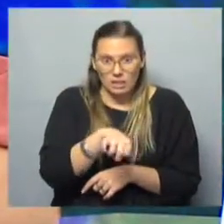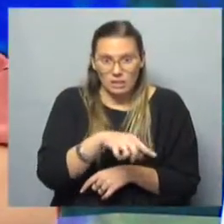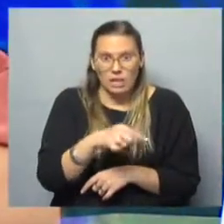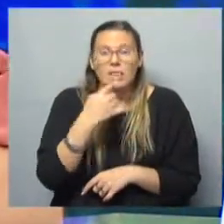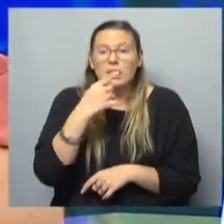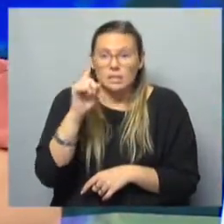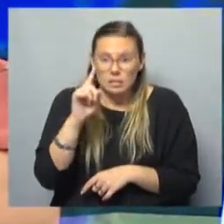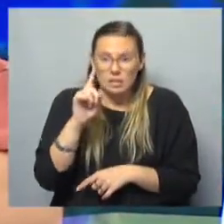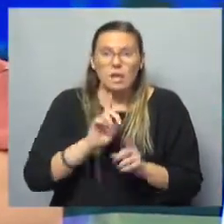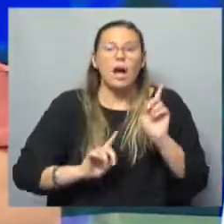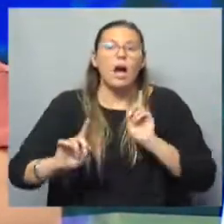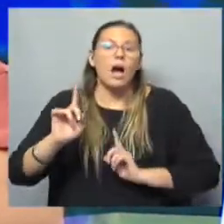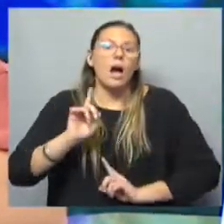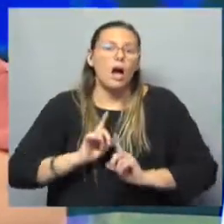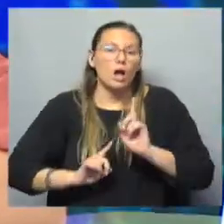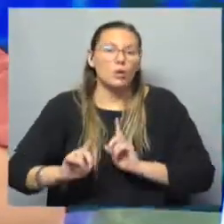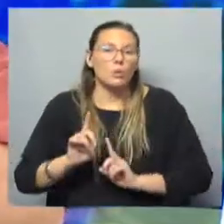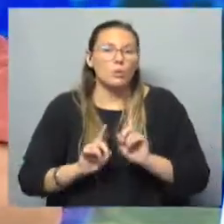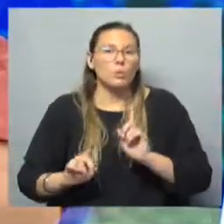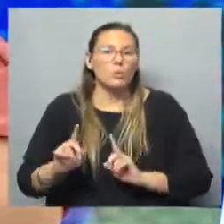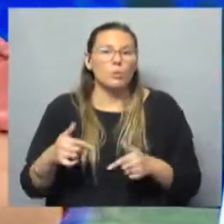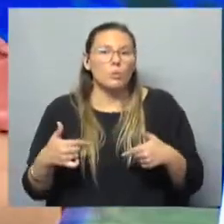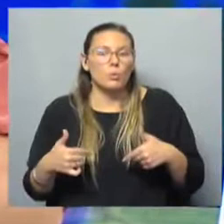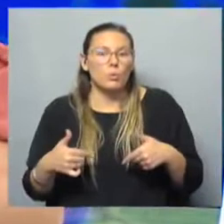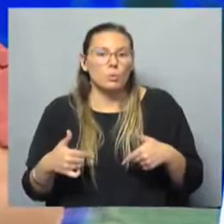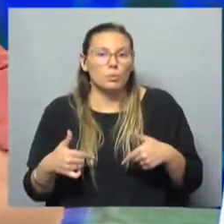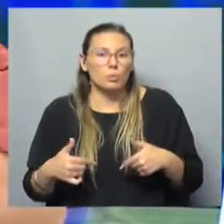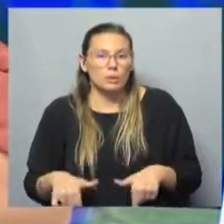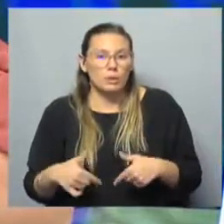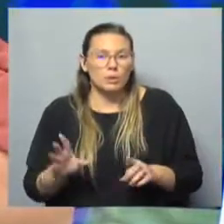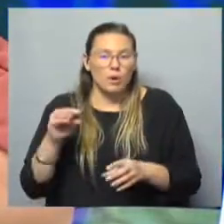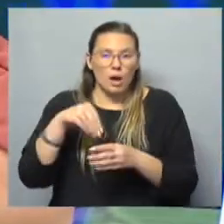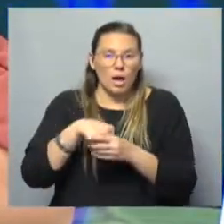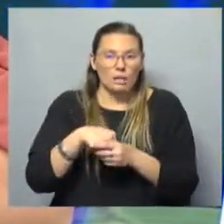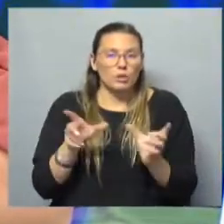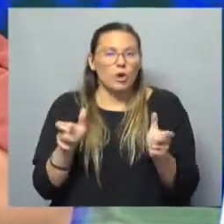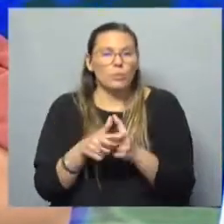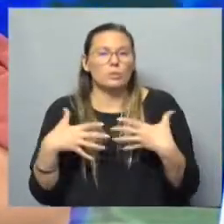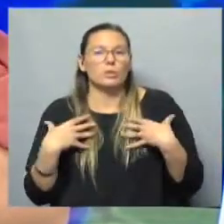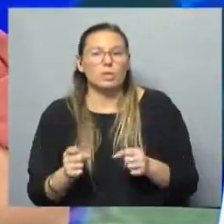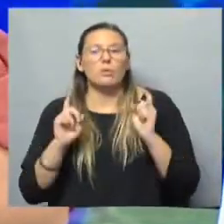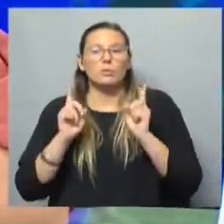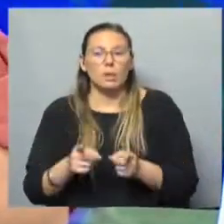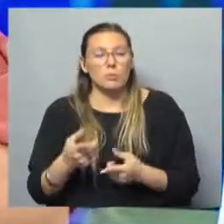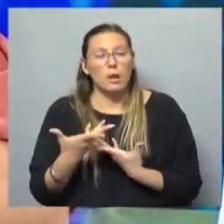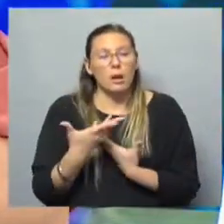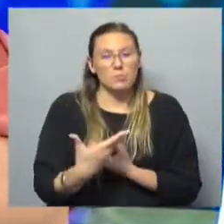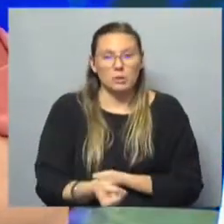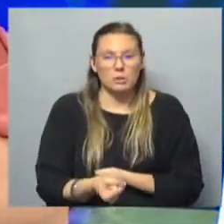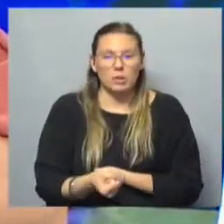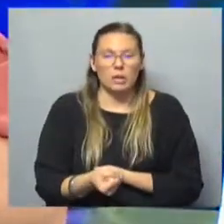dicen, algún legislador del Partido Nacional, que no integra la Comisión de Salud, también estaría a favor, o sea